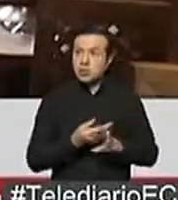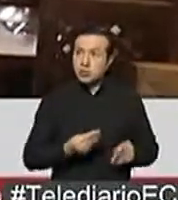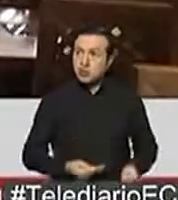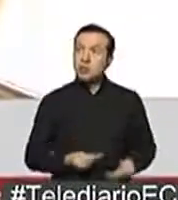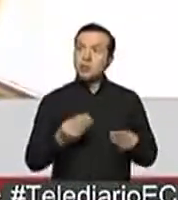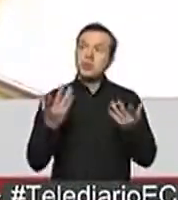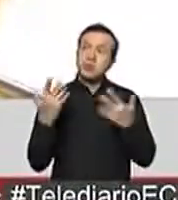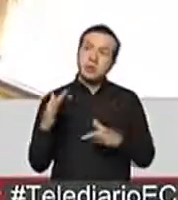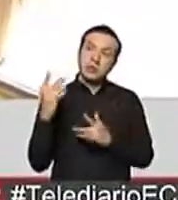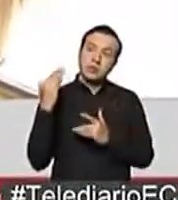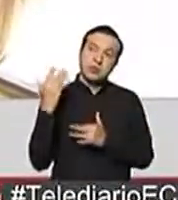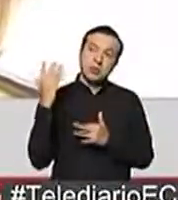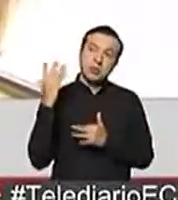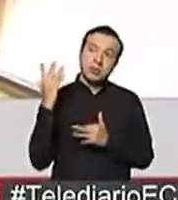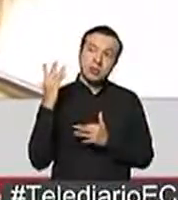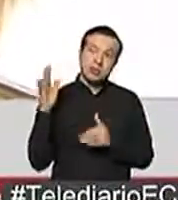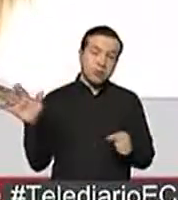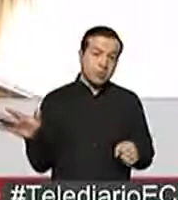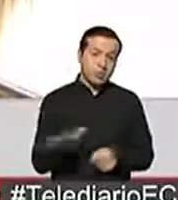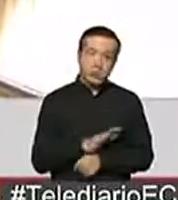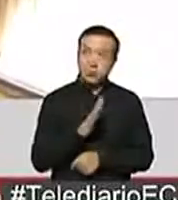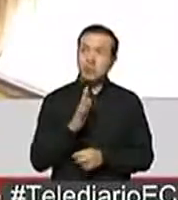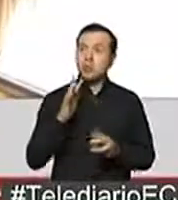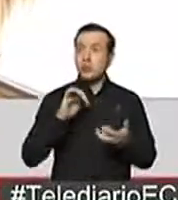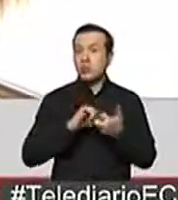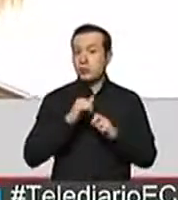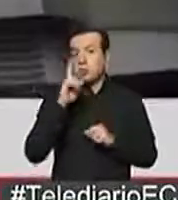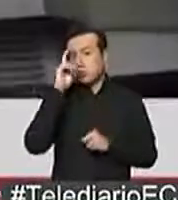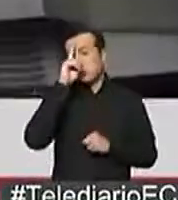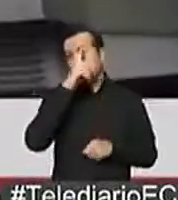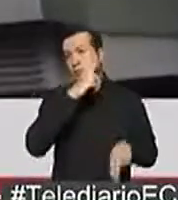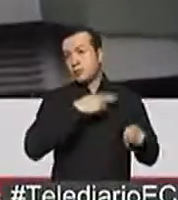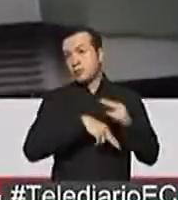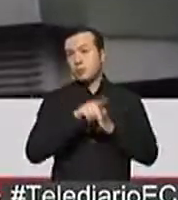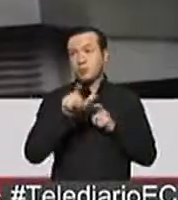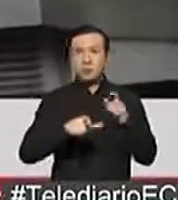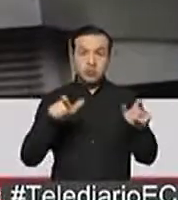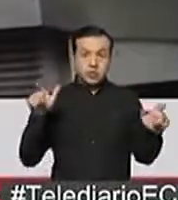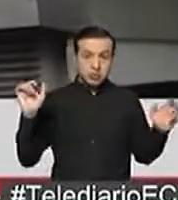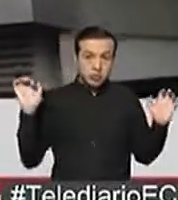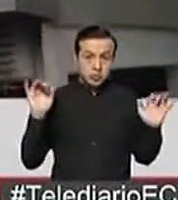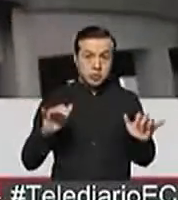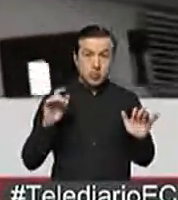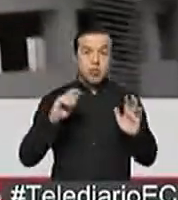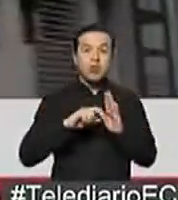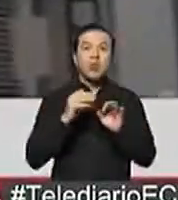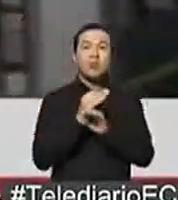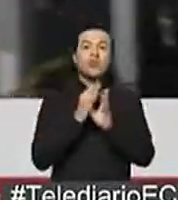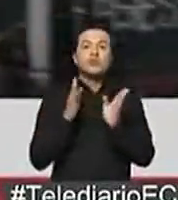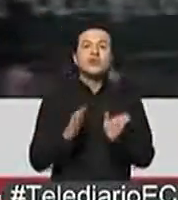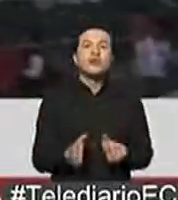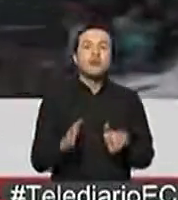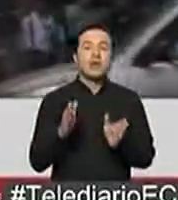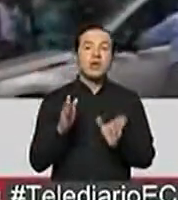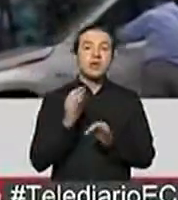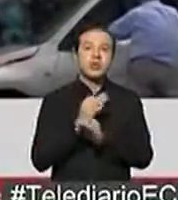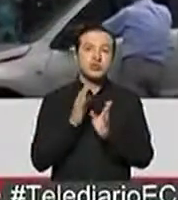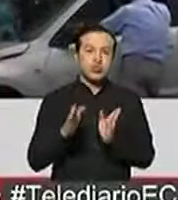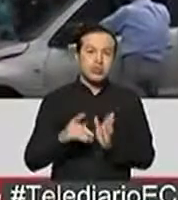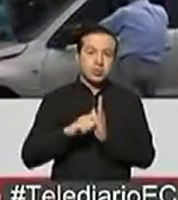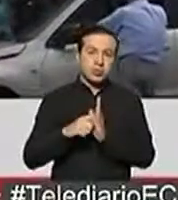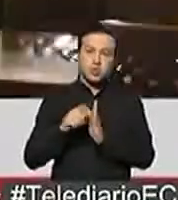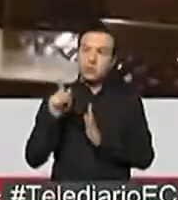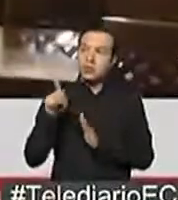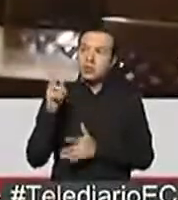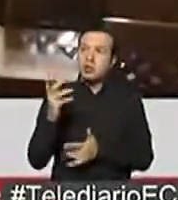Estamos esperando. No se ha recuperado. Ha sufrido otro golpe en su negocio. Sus clientes frecuentes eran funcionarios del órgano de control cuyo edificio